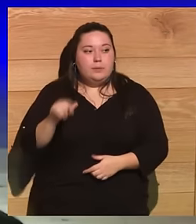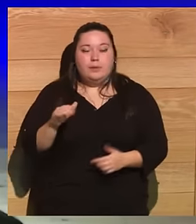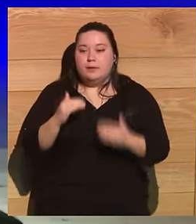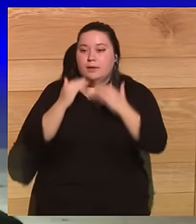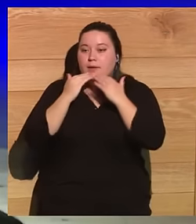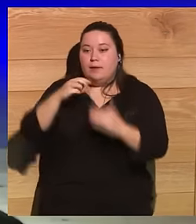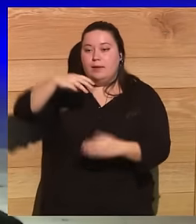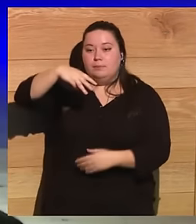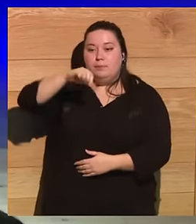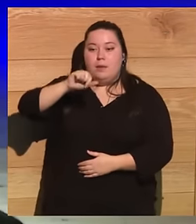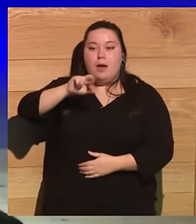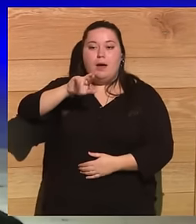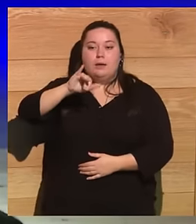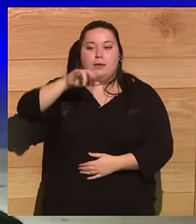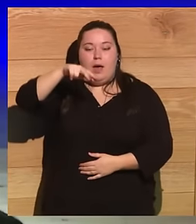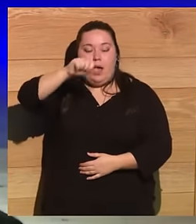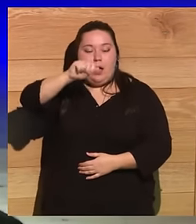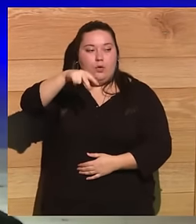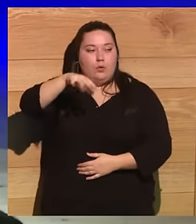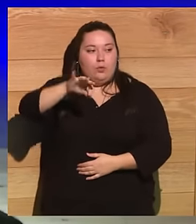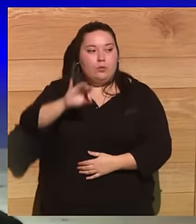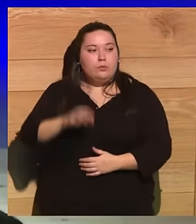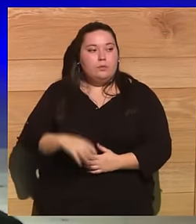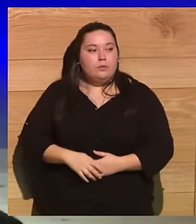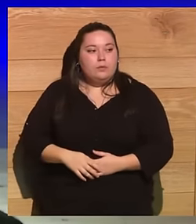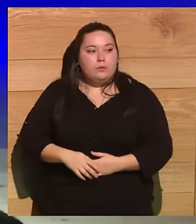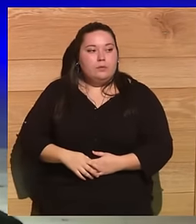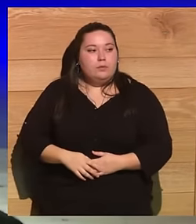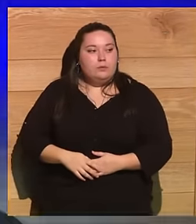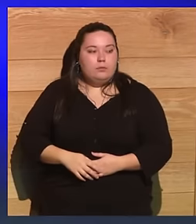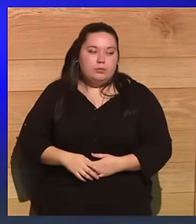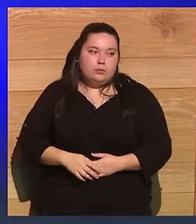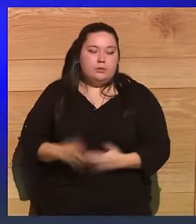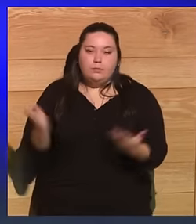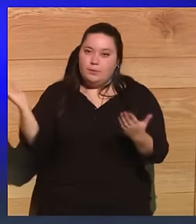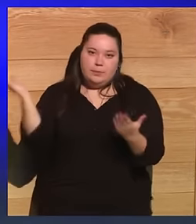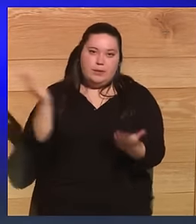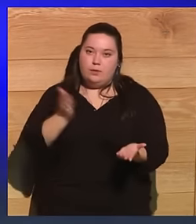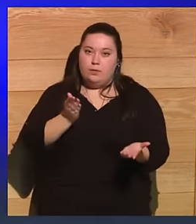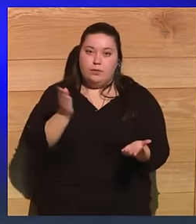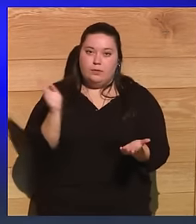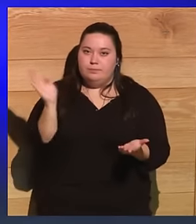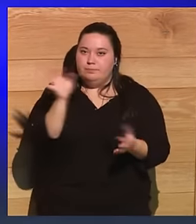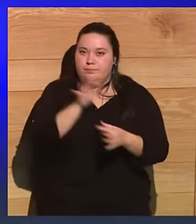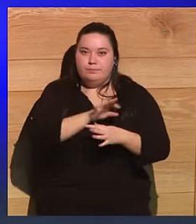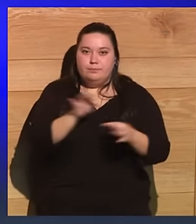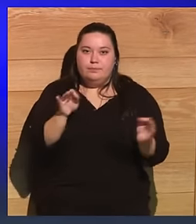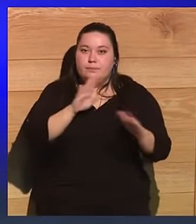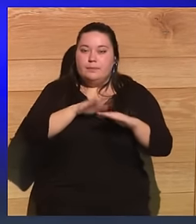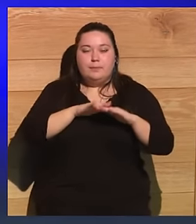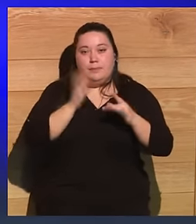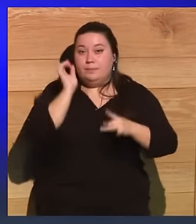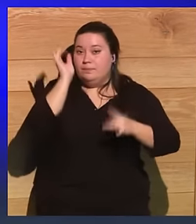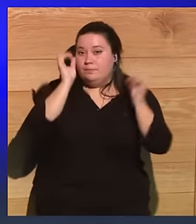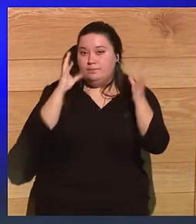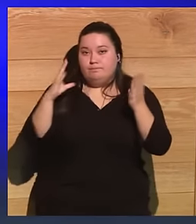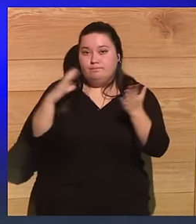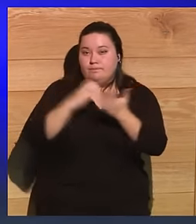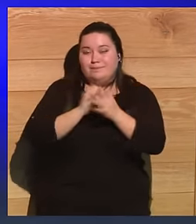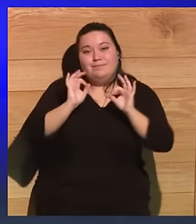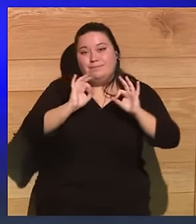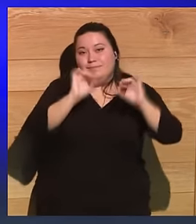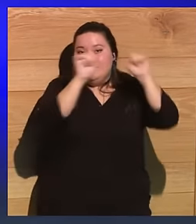a Mariano, que ha sido estos días un anfitrión increíble para Stan, para todas las actividades de la